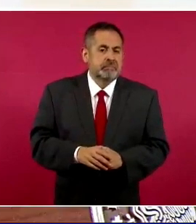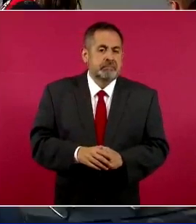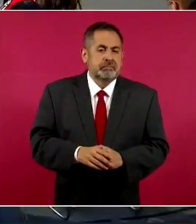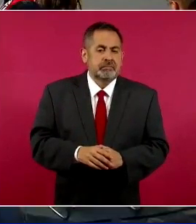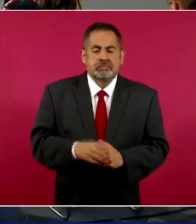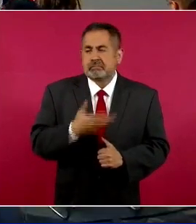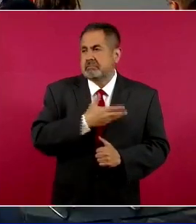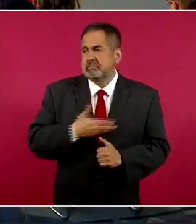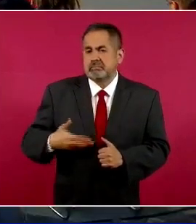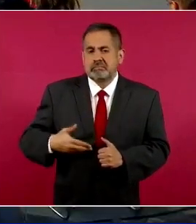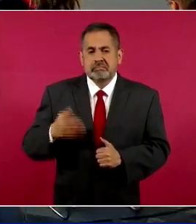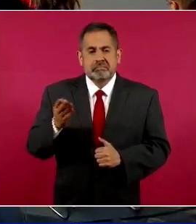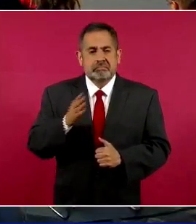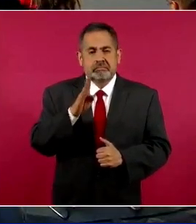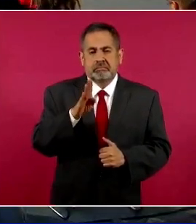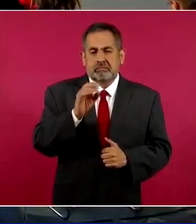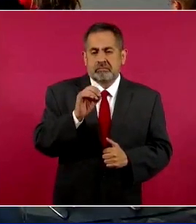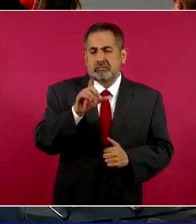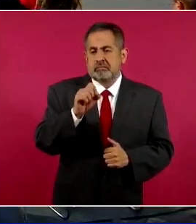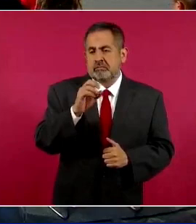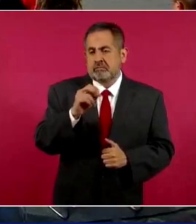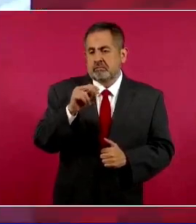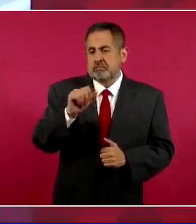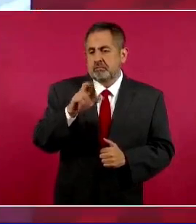que el presidente Bolsonaro,